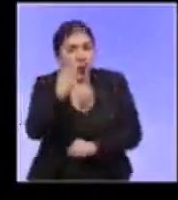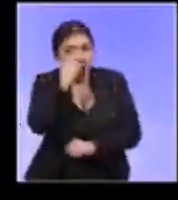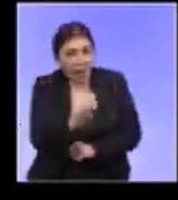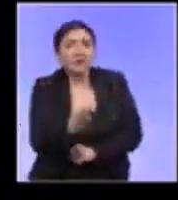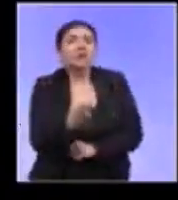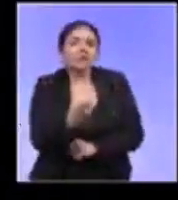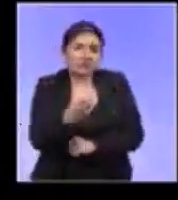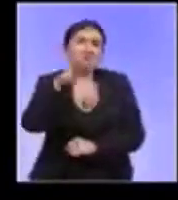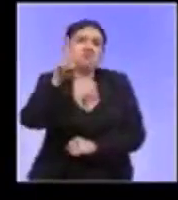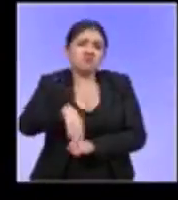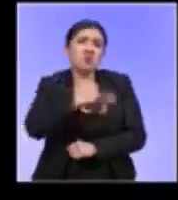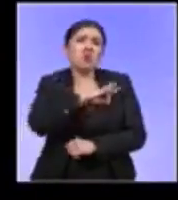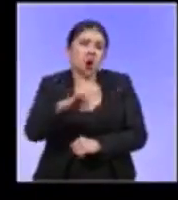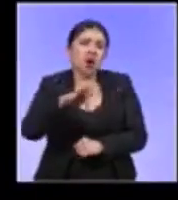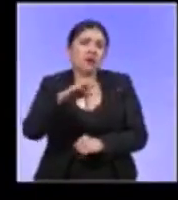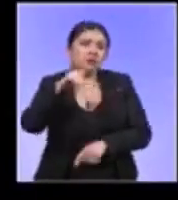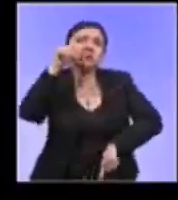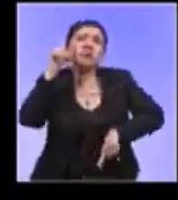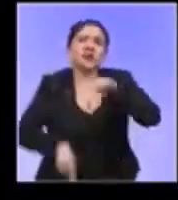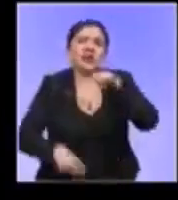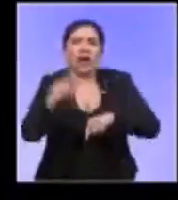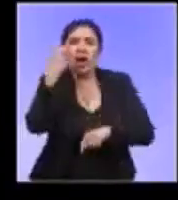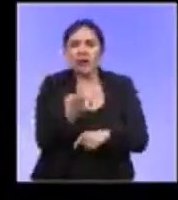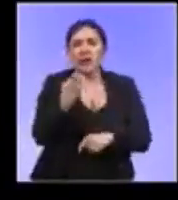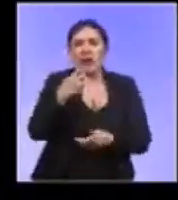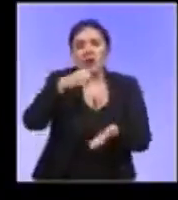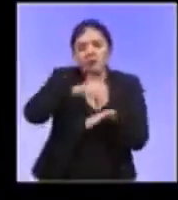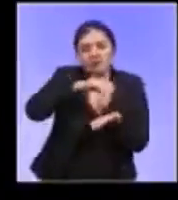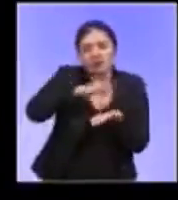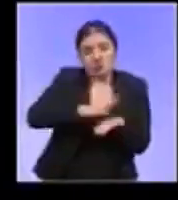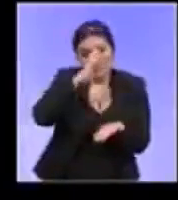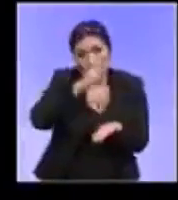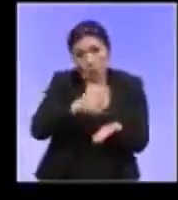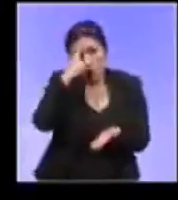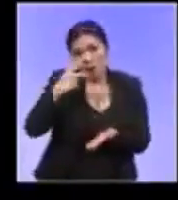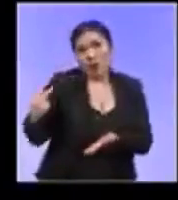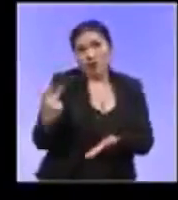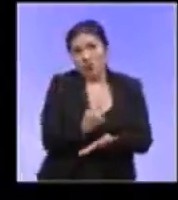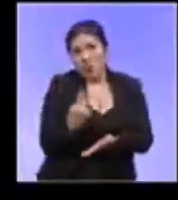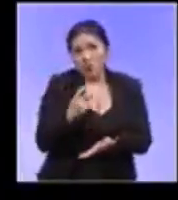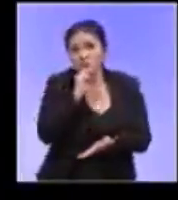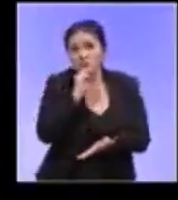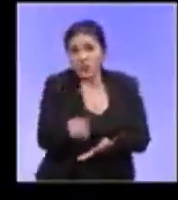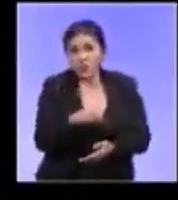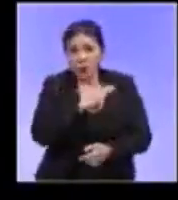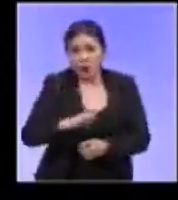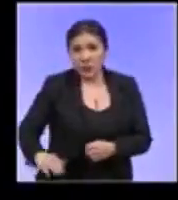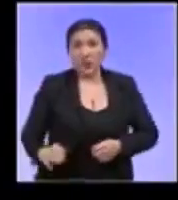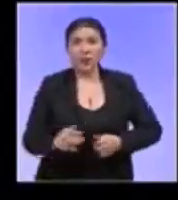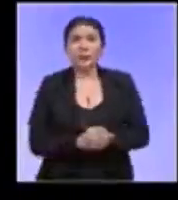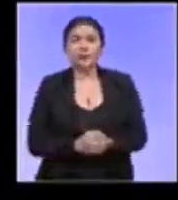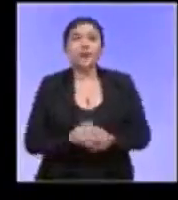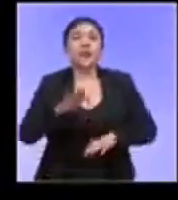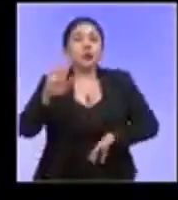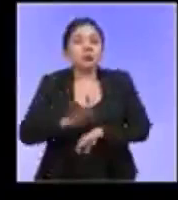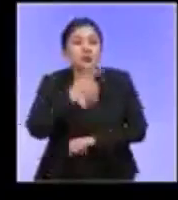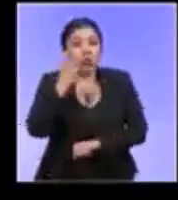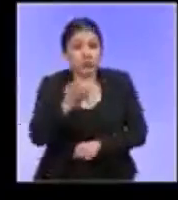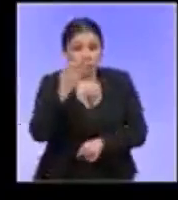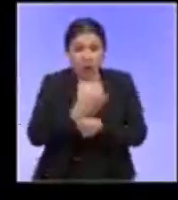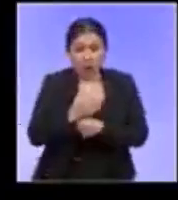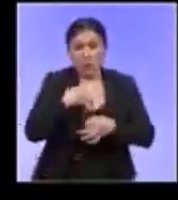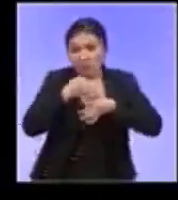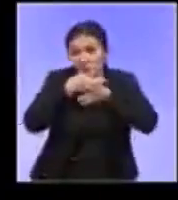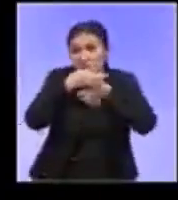suficientes para revocar las negativas de registro en ambos casos por ello anunció